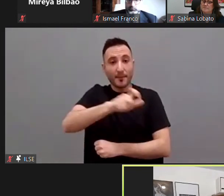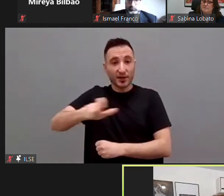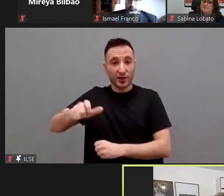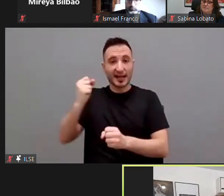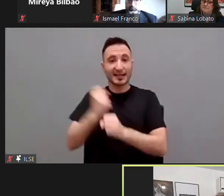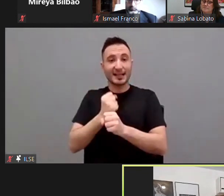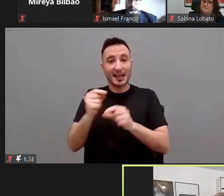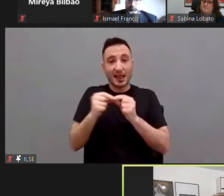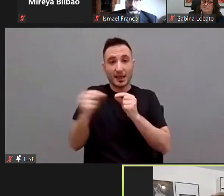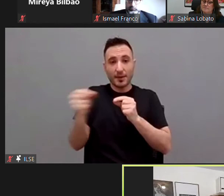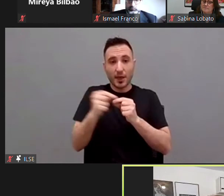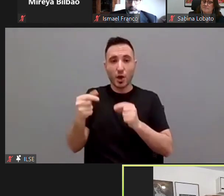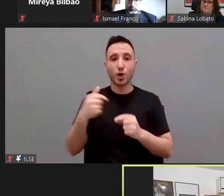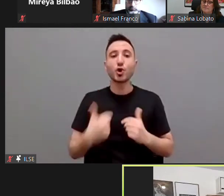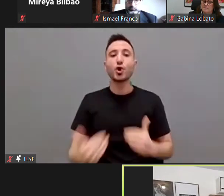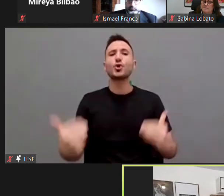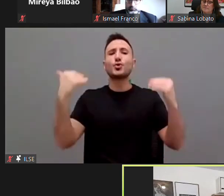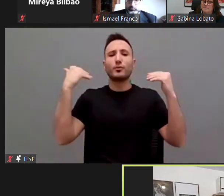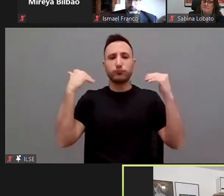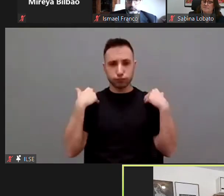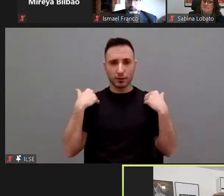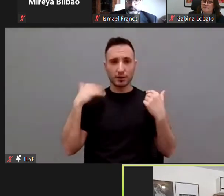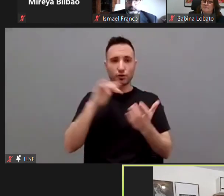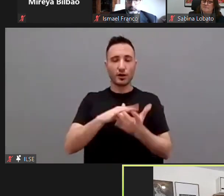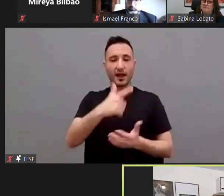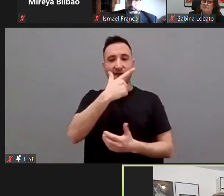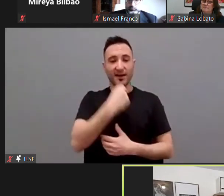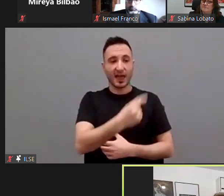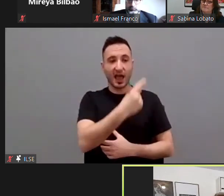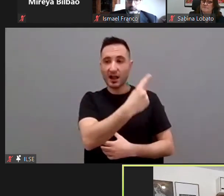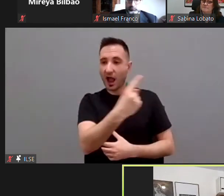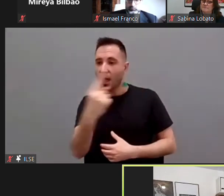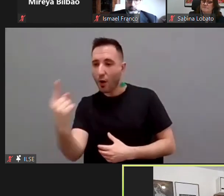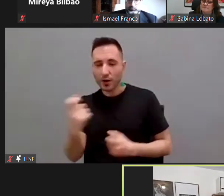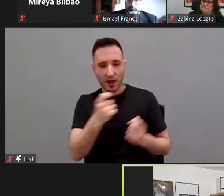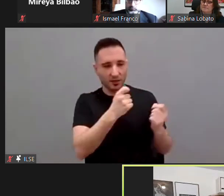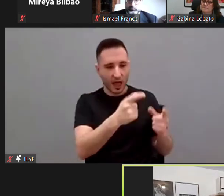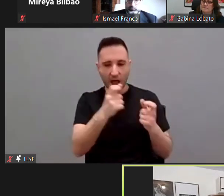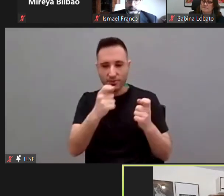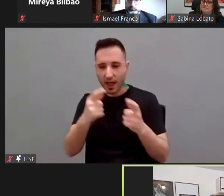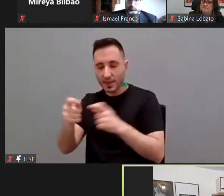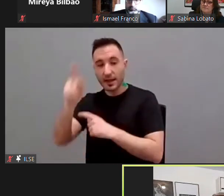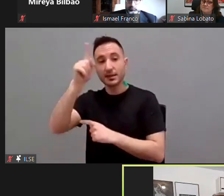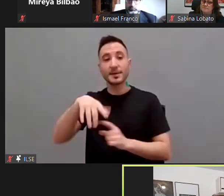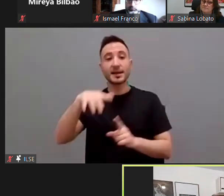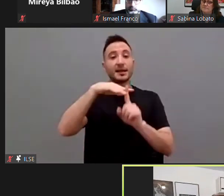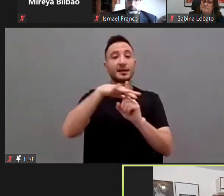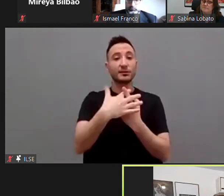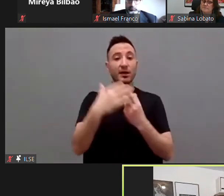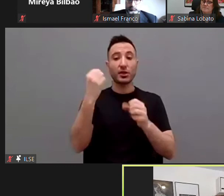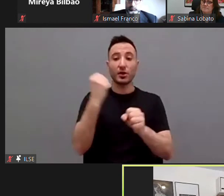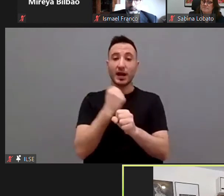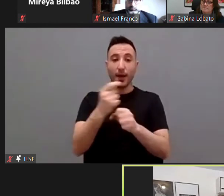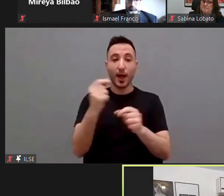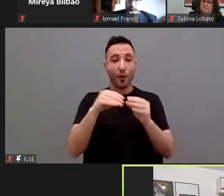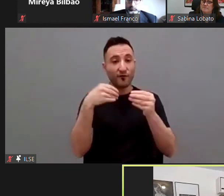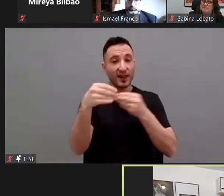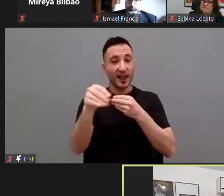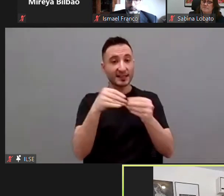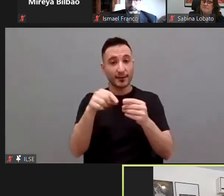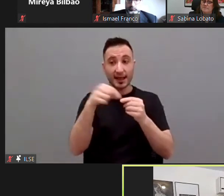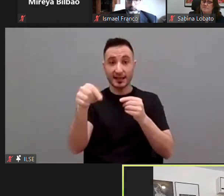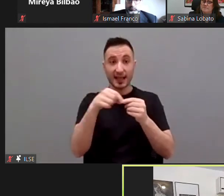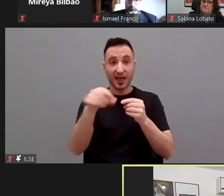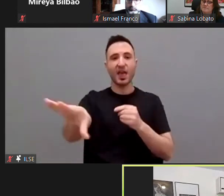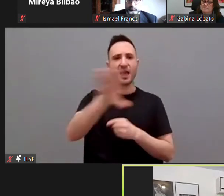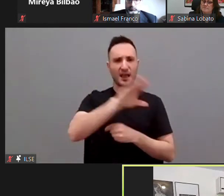encargado ya de poder facilitar la situación a cada una de mis trabajadoras, de entender el teletrabajo con flexibilidad y de entender que en una crisis como la que